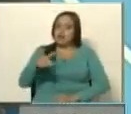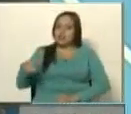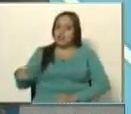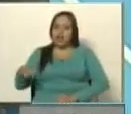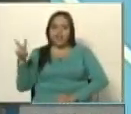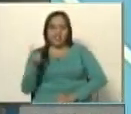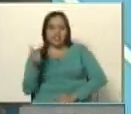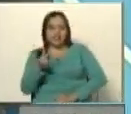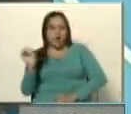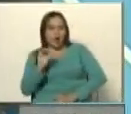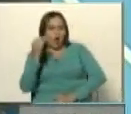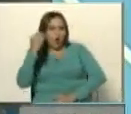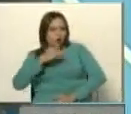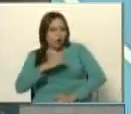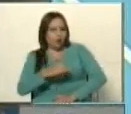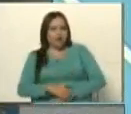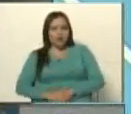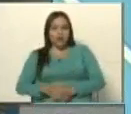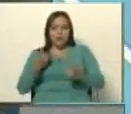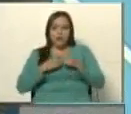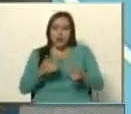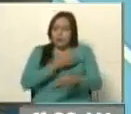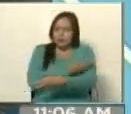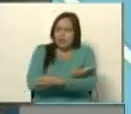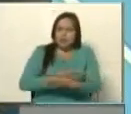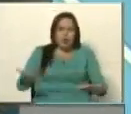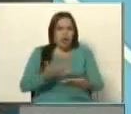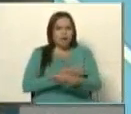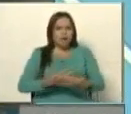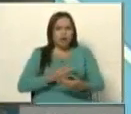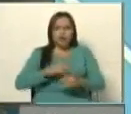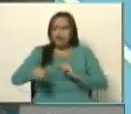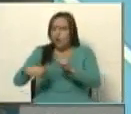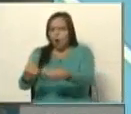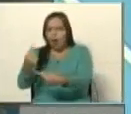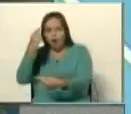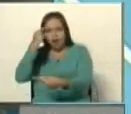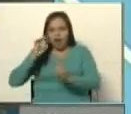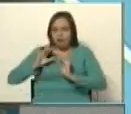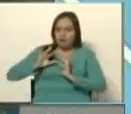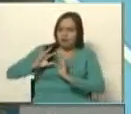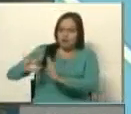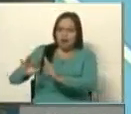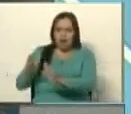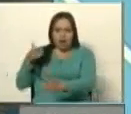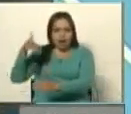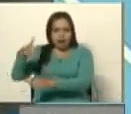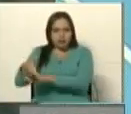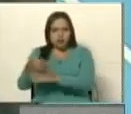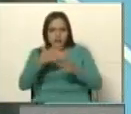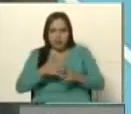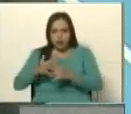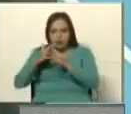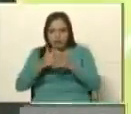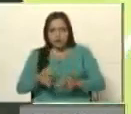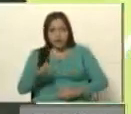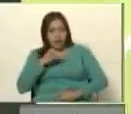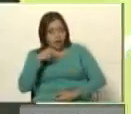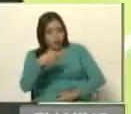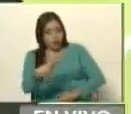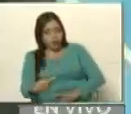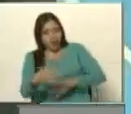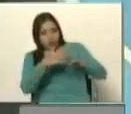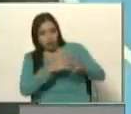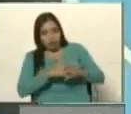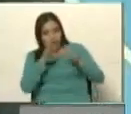cubanos, pero hay millones de migrantes que todos los días salen para Estados Unidos. ¿Hay una política en los Estados Unidos para los migrantes, por